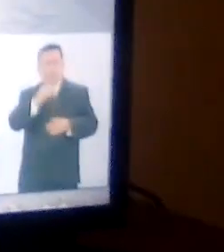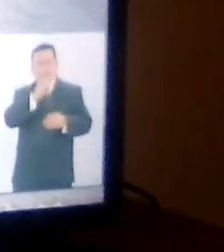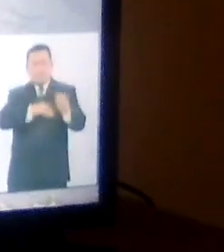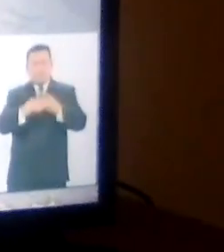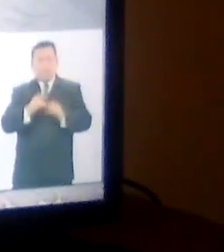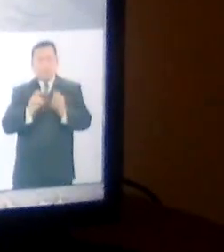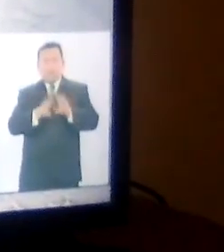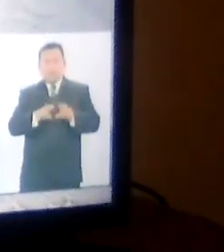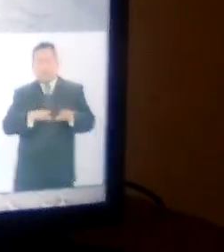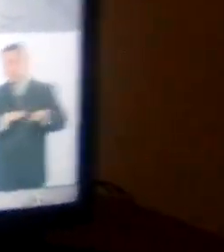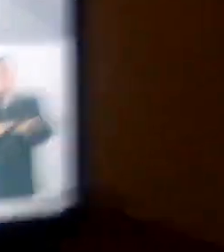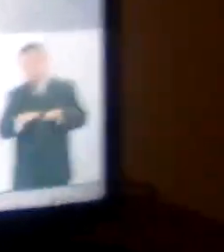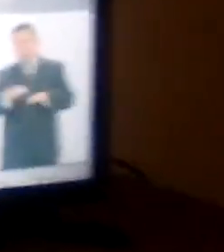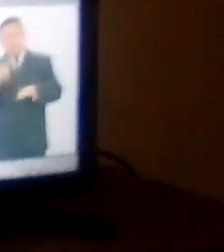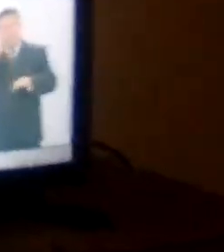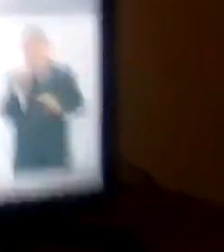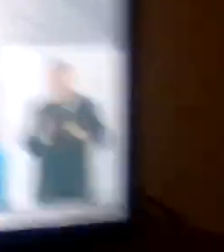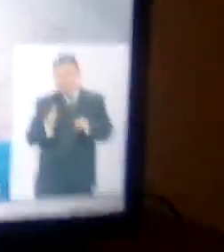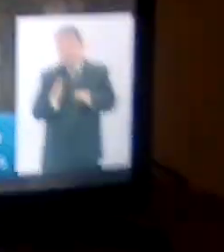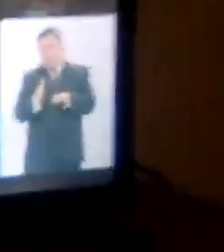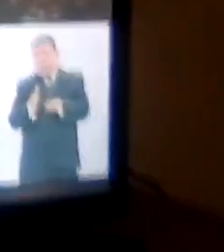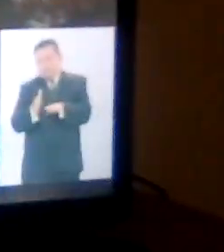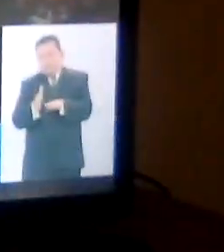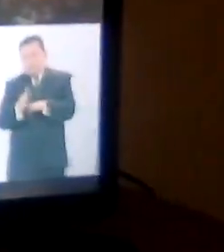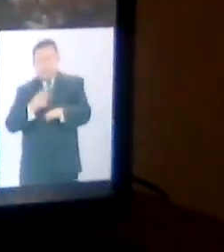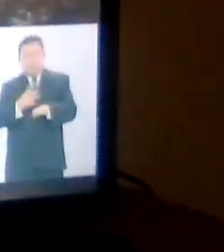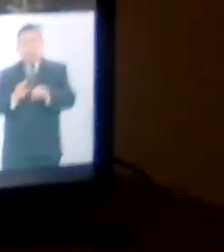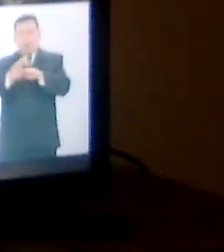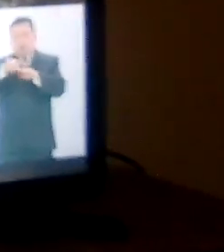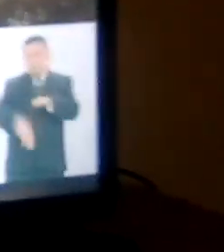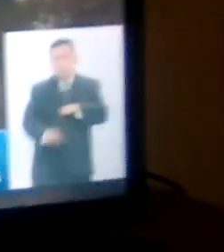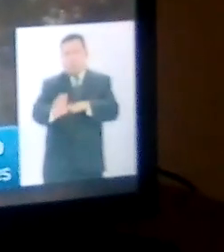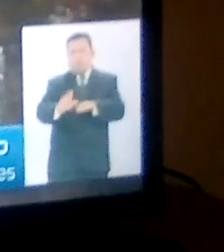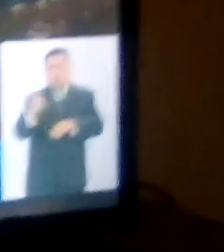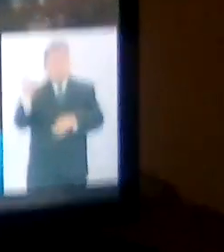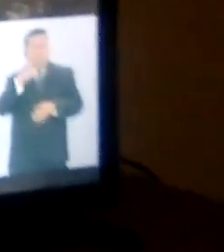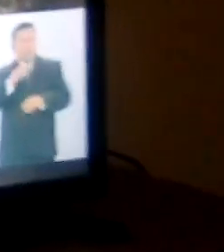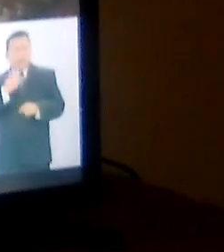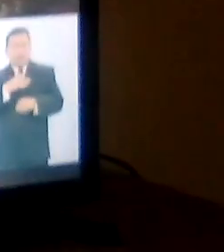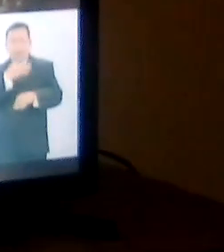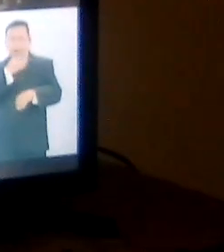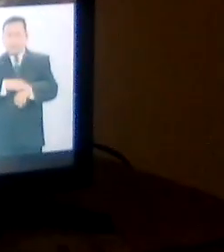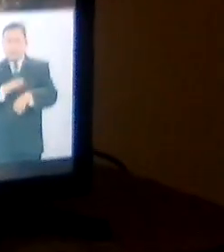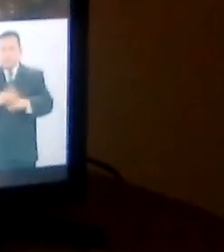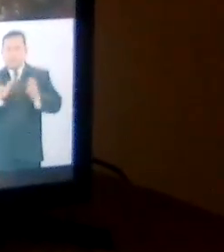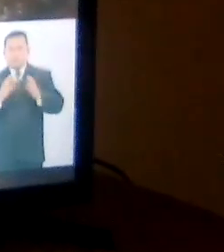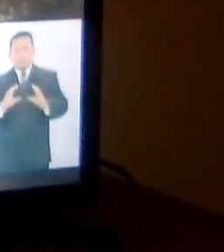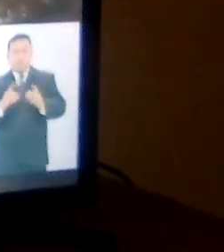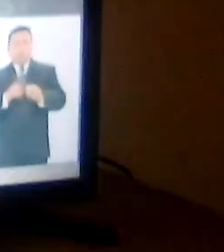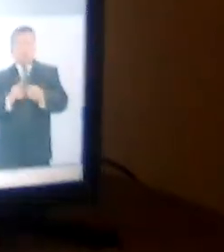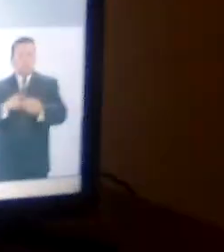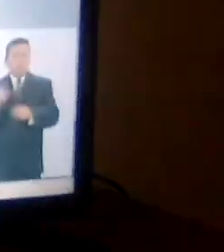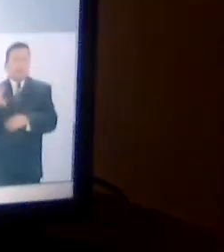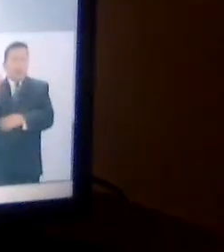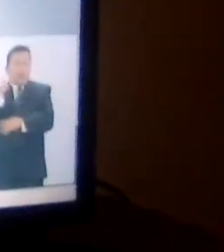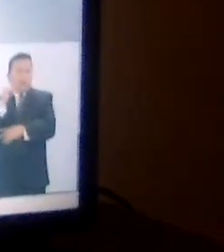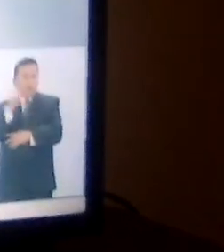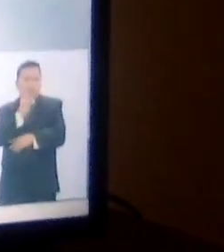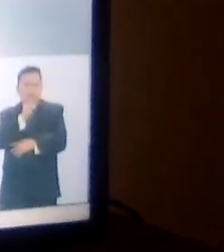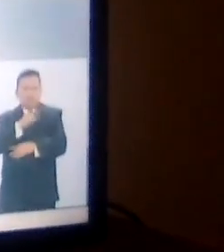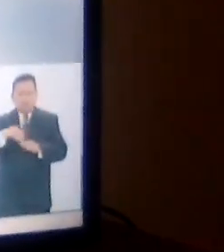repente se hace mucho a la orilla y se encuentra como esto, por ejemplo, en la carpeta asfáltica, esta que está en Acayuca, en el carril